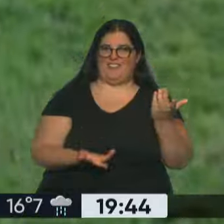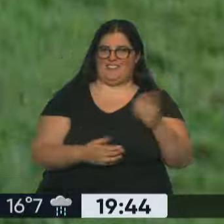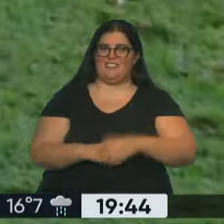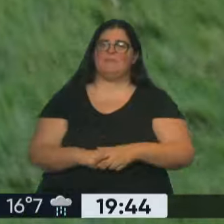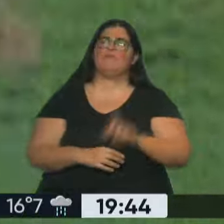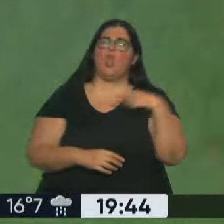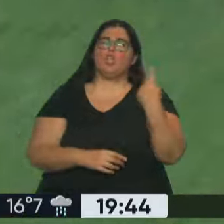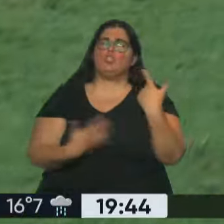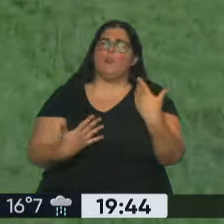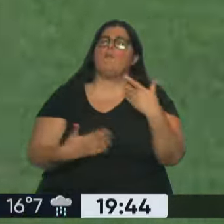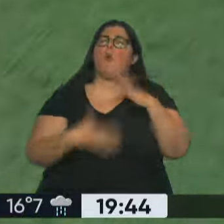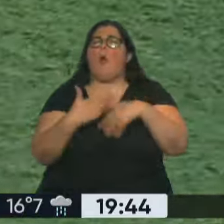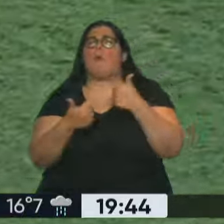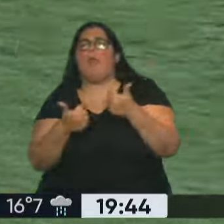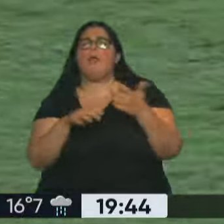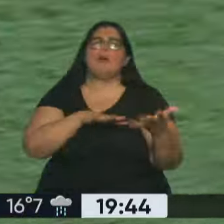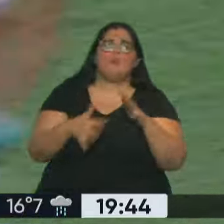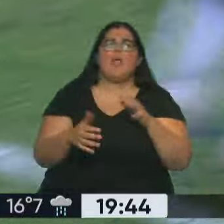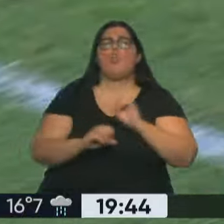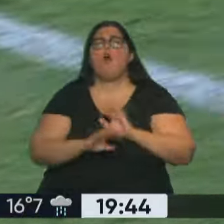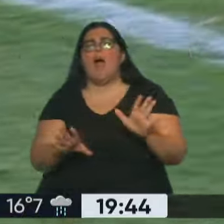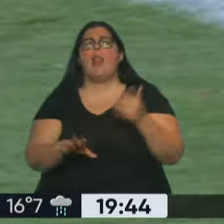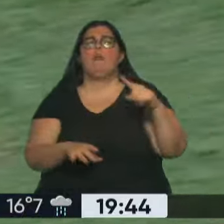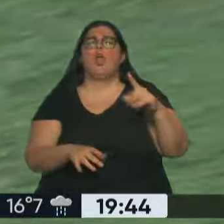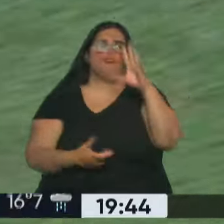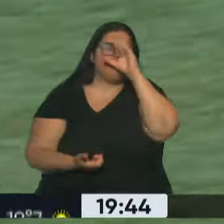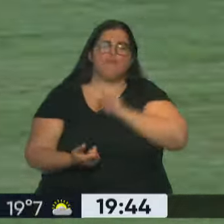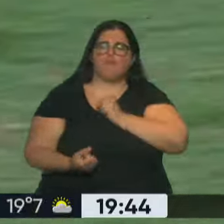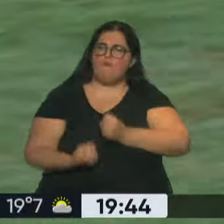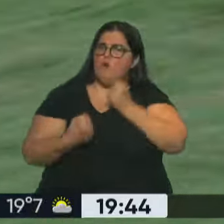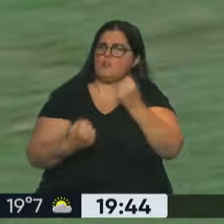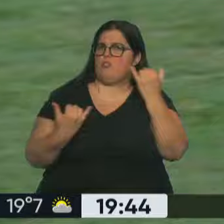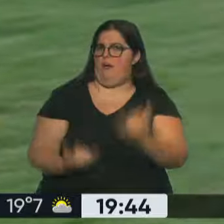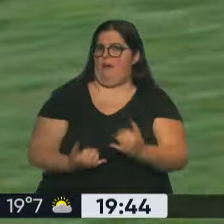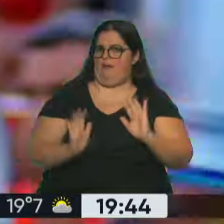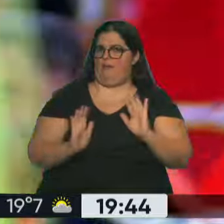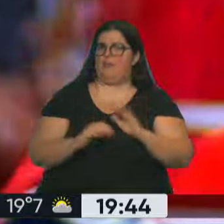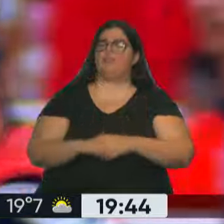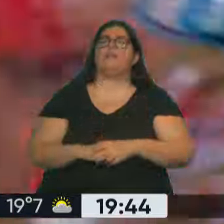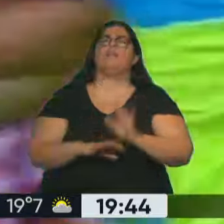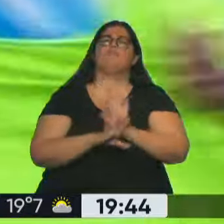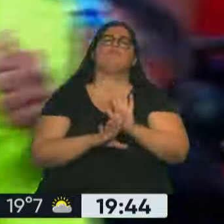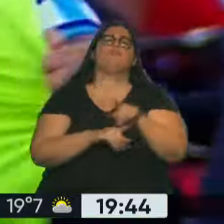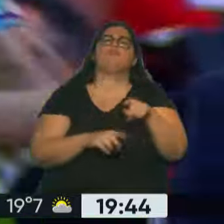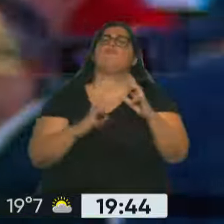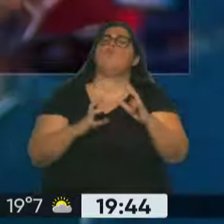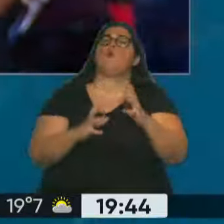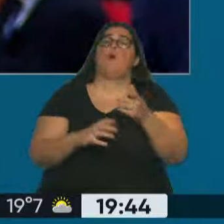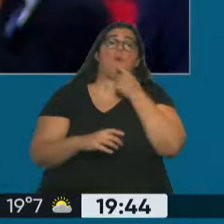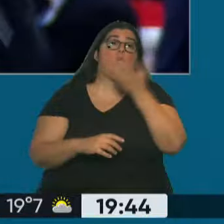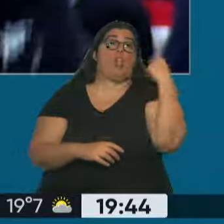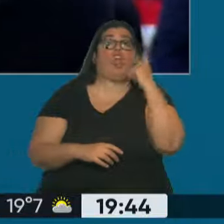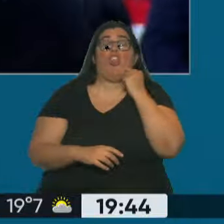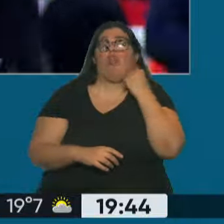podemos jugar bien, más regular. Lo dejan todo entre campo de juego. Después es fútbol. Pero ya no merecíamos perder